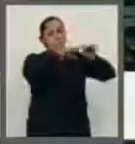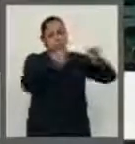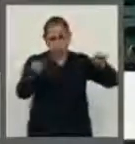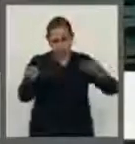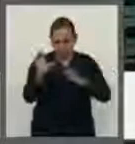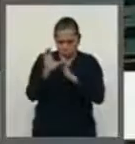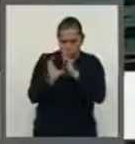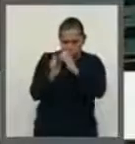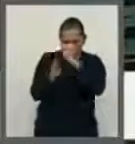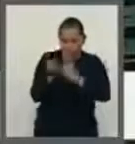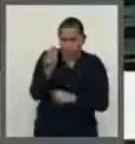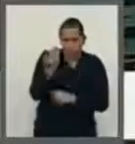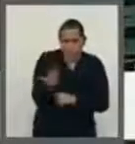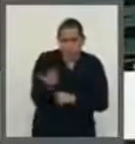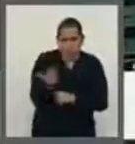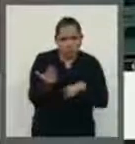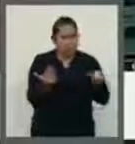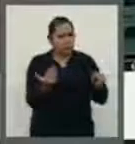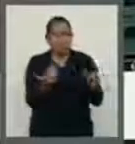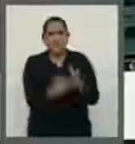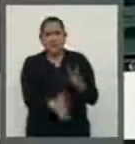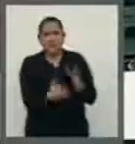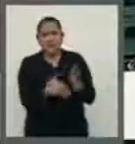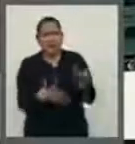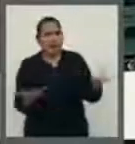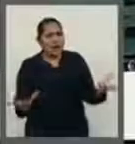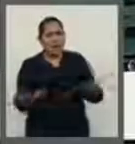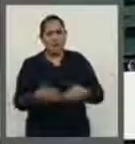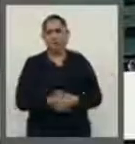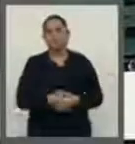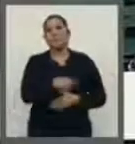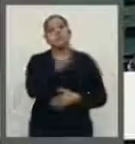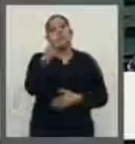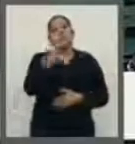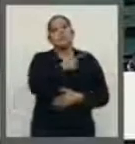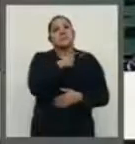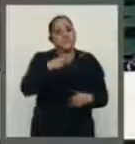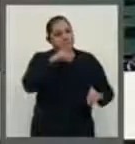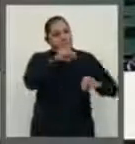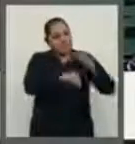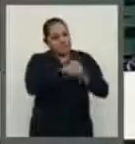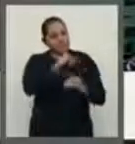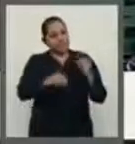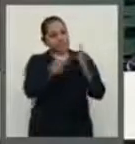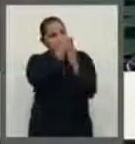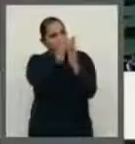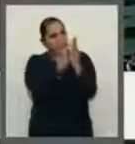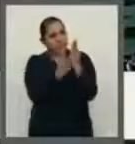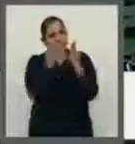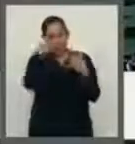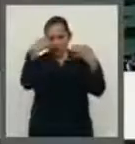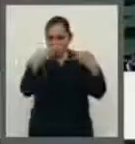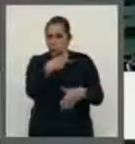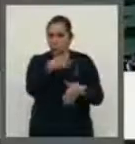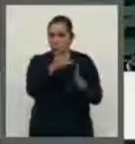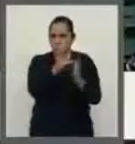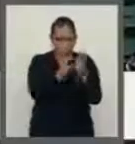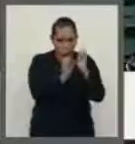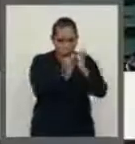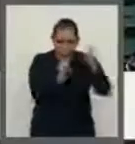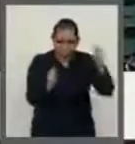Ahora, esta ley tendría que observar principios que están inherentes en la propia Constitución. Artículo